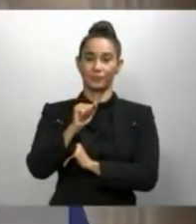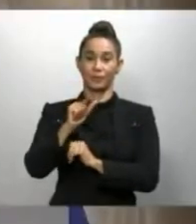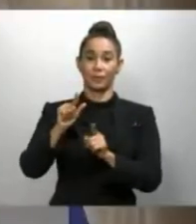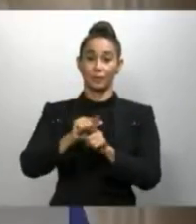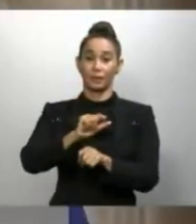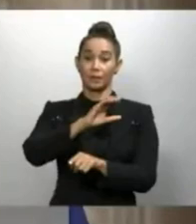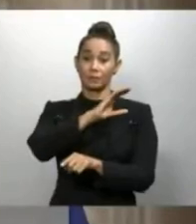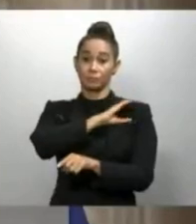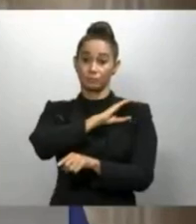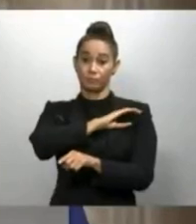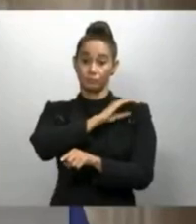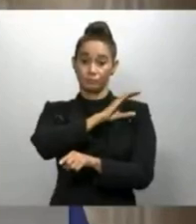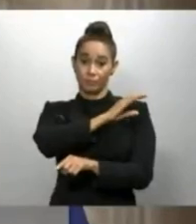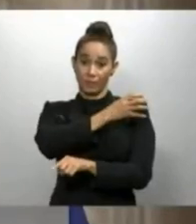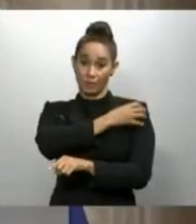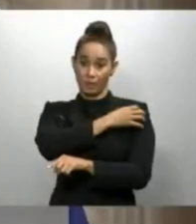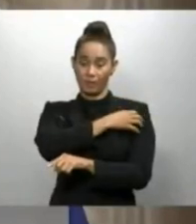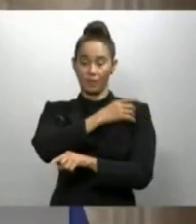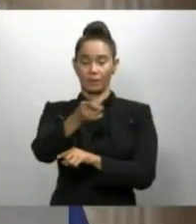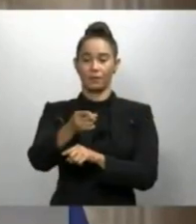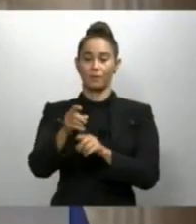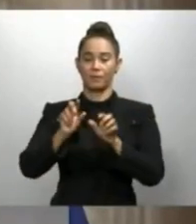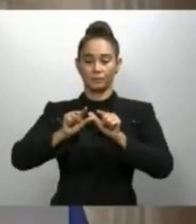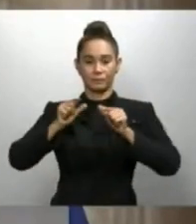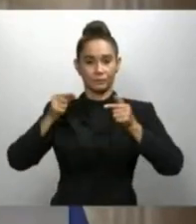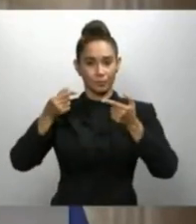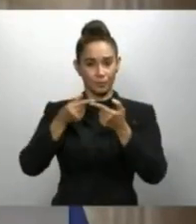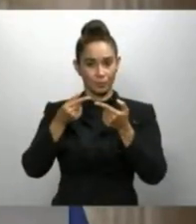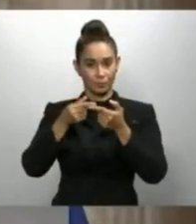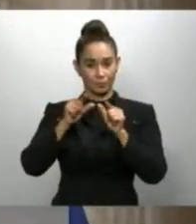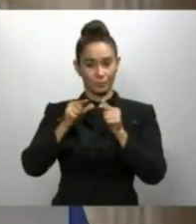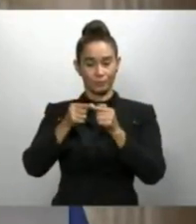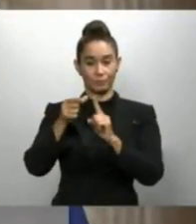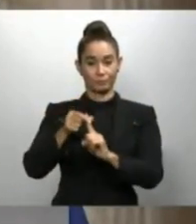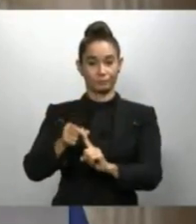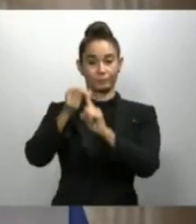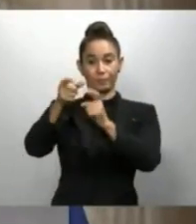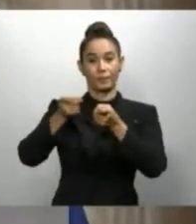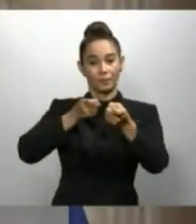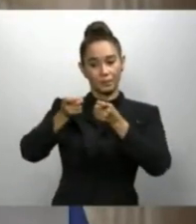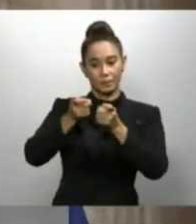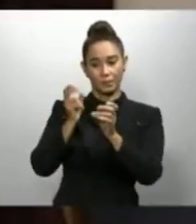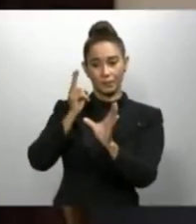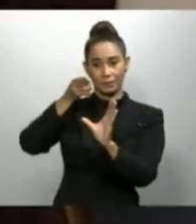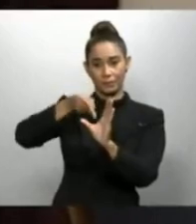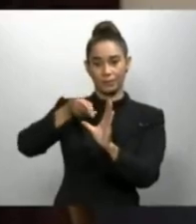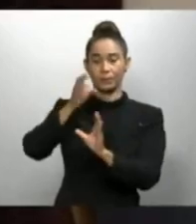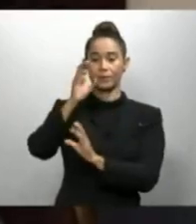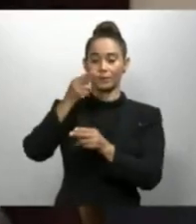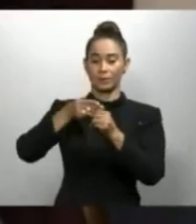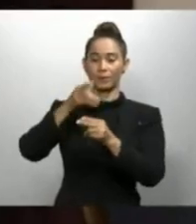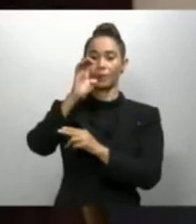General de Brigada César Miranda, director del Cuerpo Especializado de Control de Combustibles, SECOM.